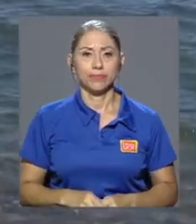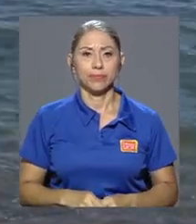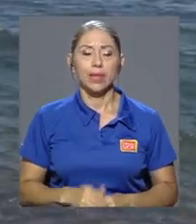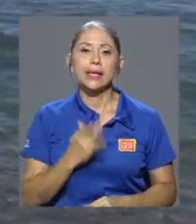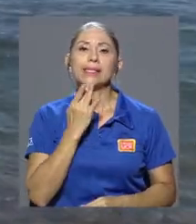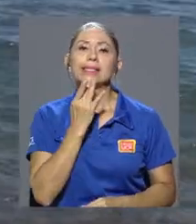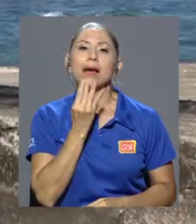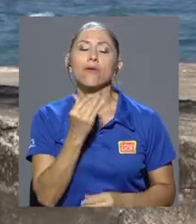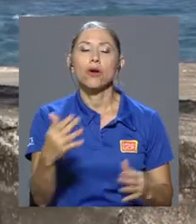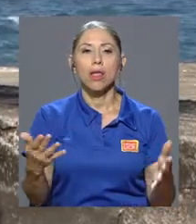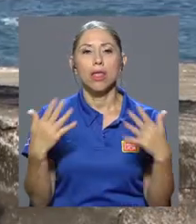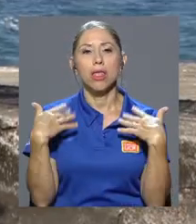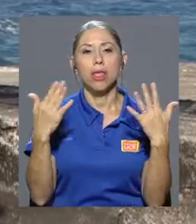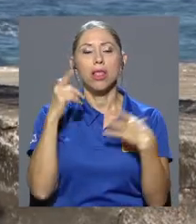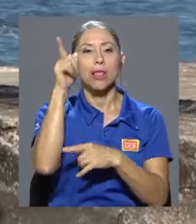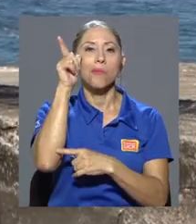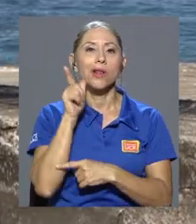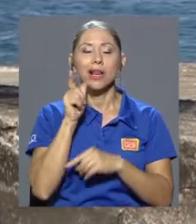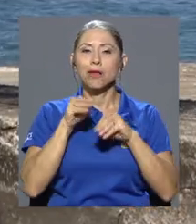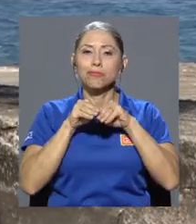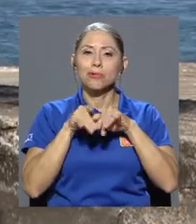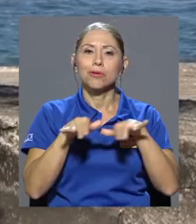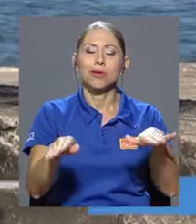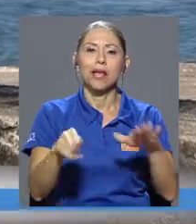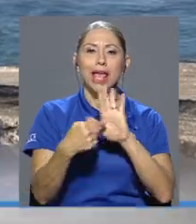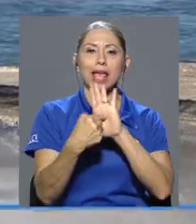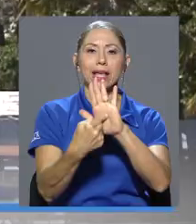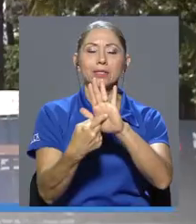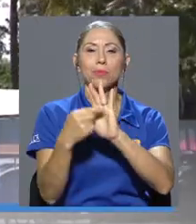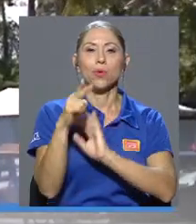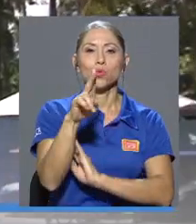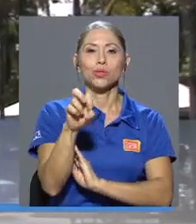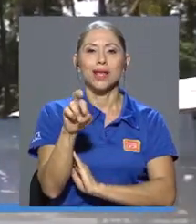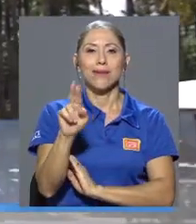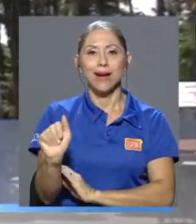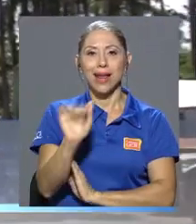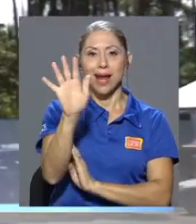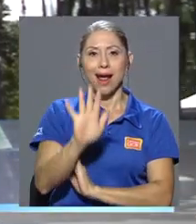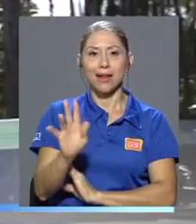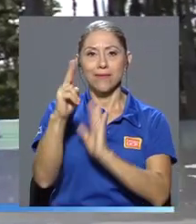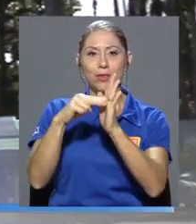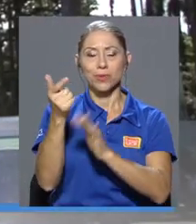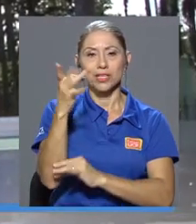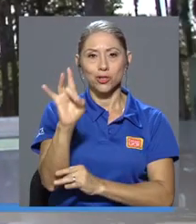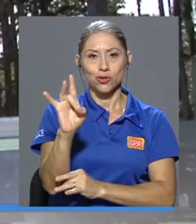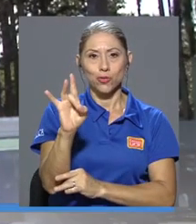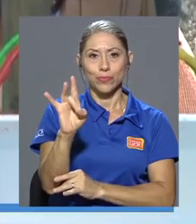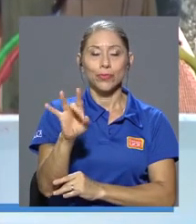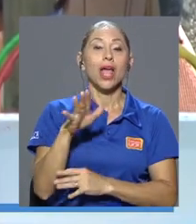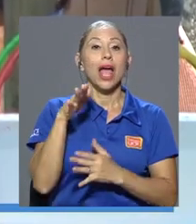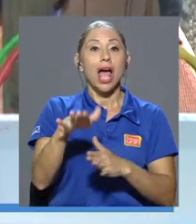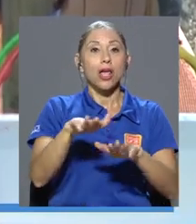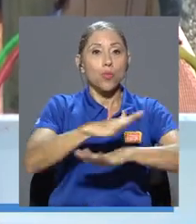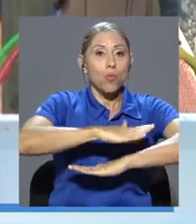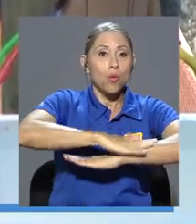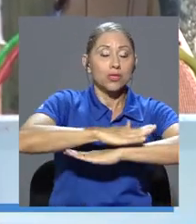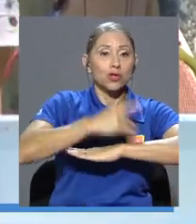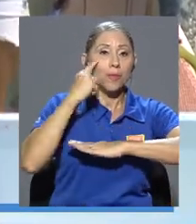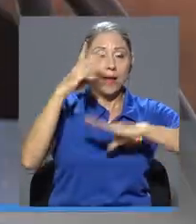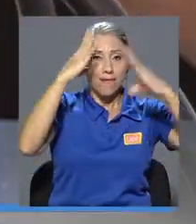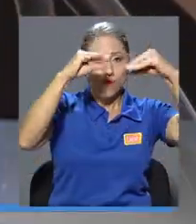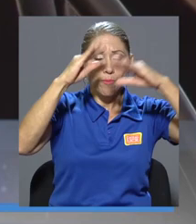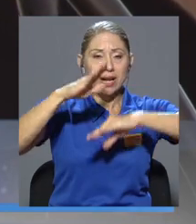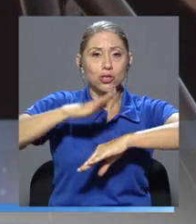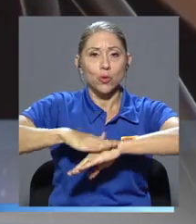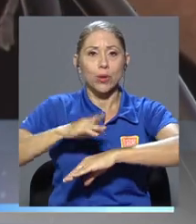el sabor y el calor limonense ambientaron la expose-r caribe 2018 puestos informativos sobre proyectos de la